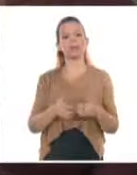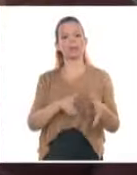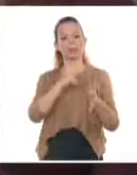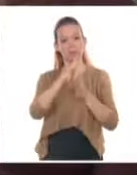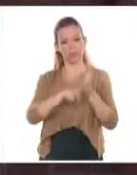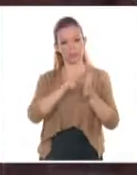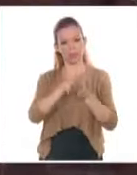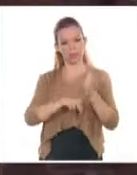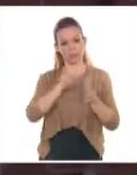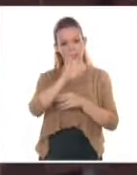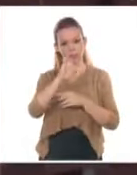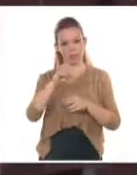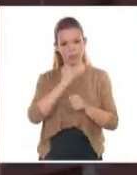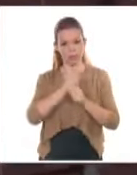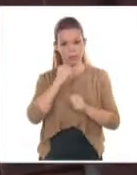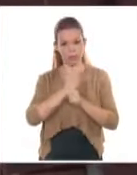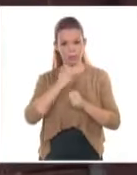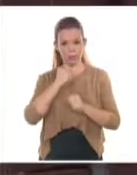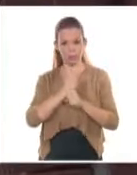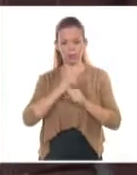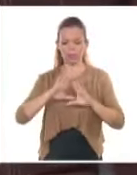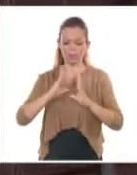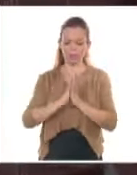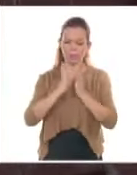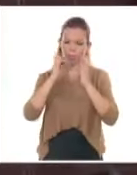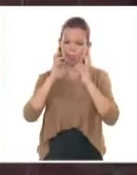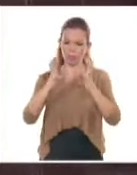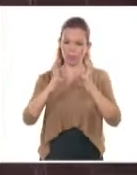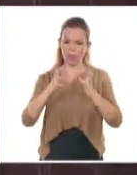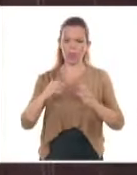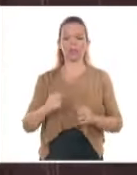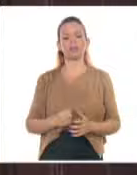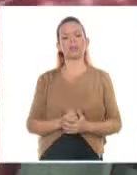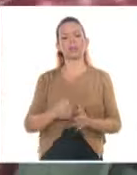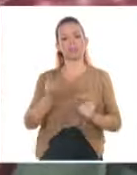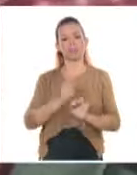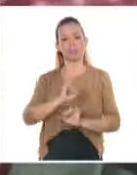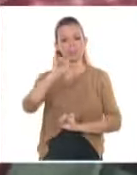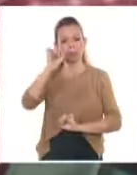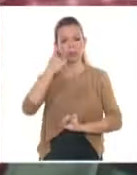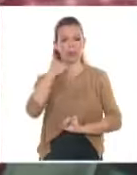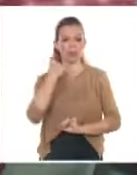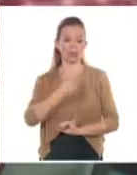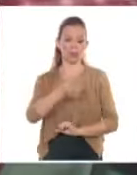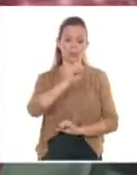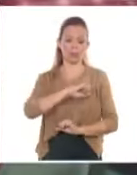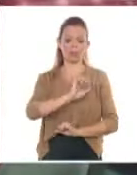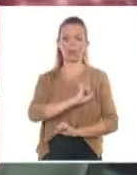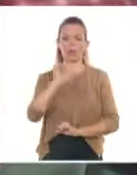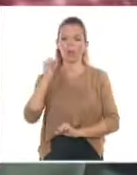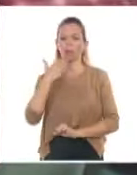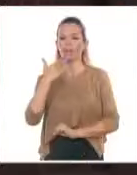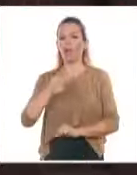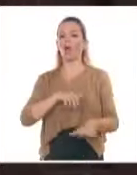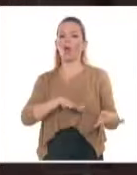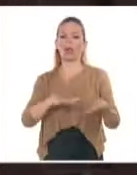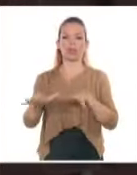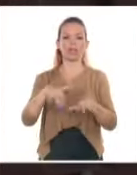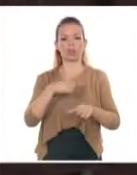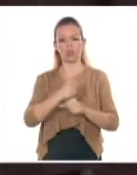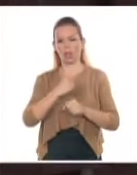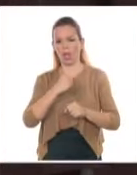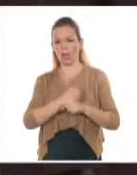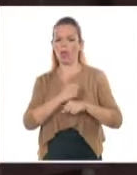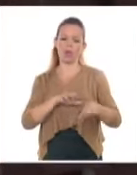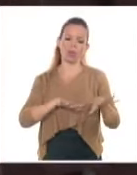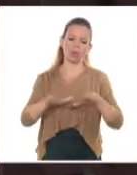Rosés Hernández, significó el desempeño del gremio cienfueguero, que durante el pasado año logró el mejoramiento de las condiciones de trabajo y de vida de los